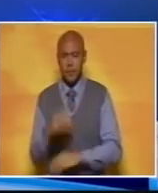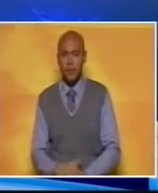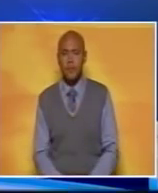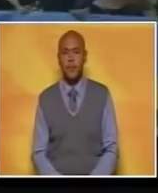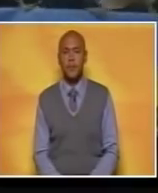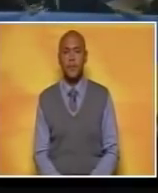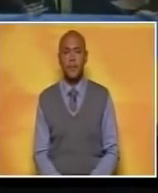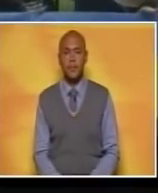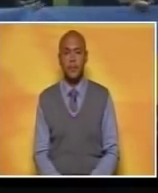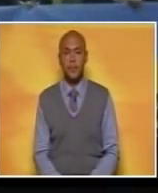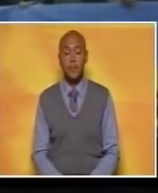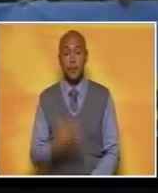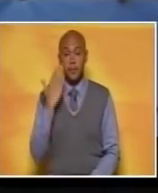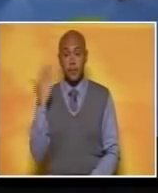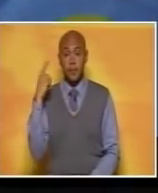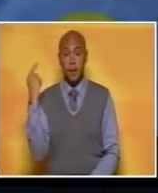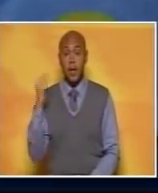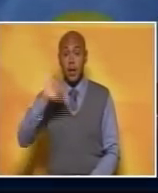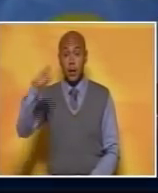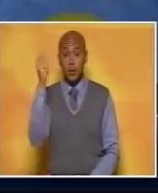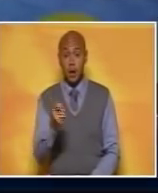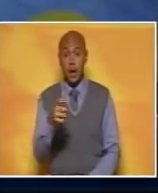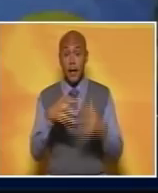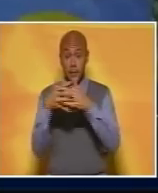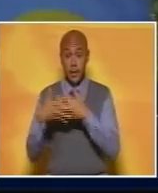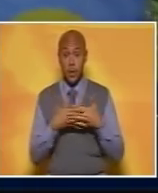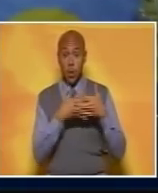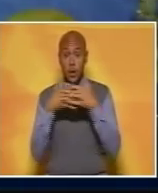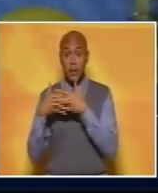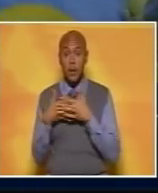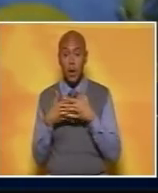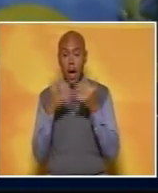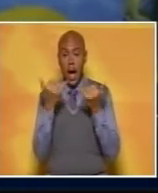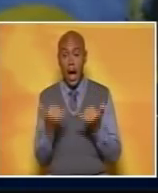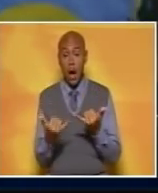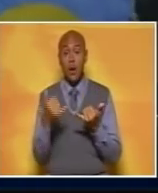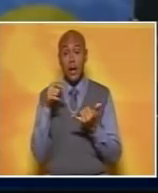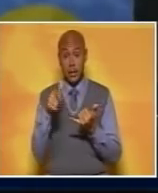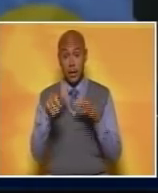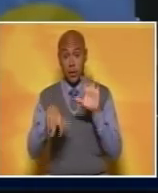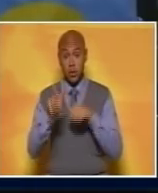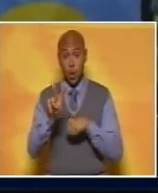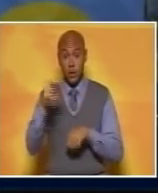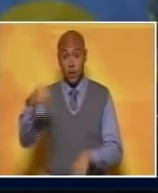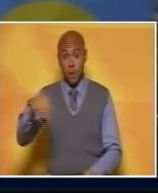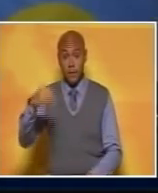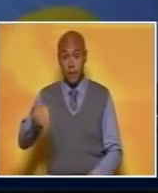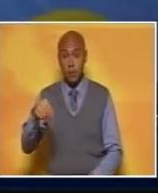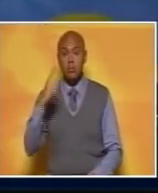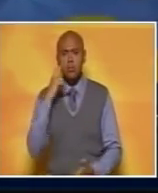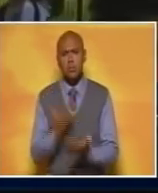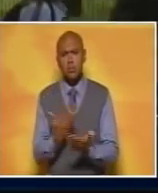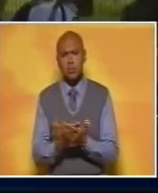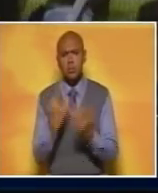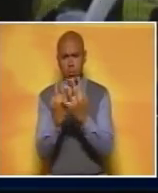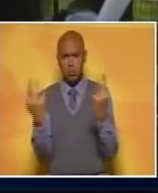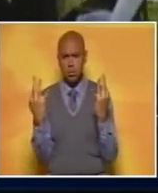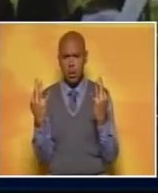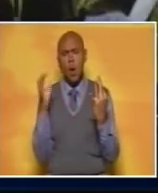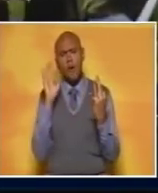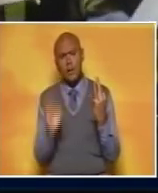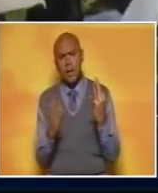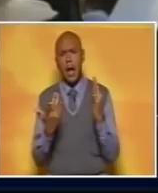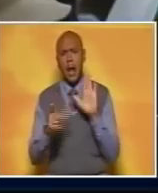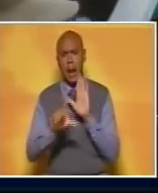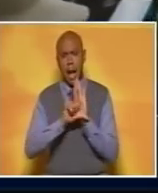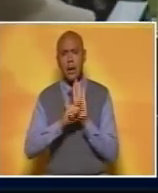Adelante. La Corte Suprema de Estados Unidos escuchará este 12 de noviembre argumentos sobre si es legal o no la